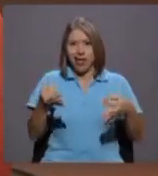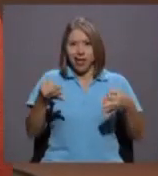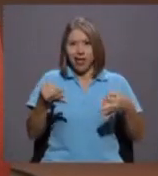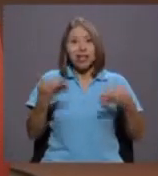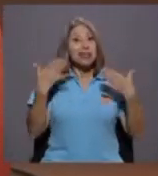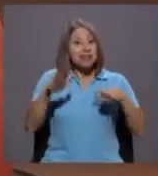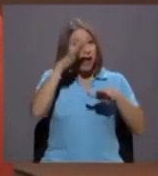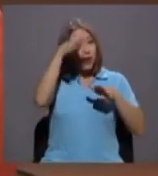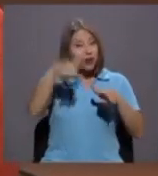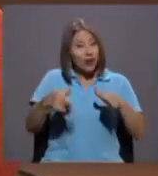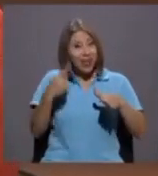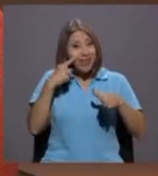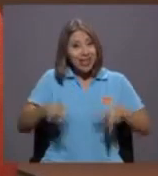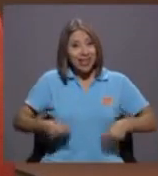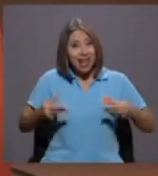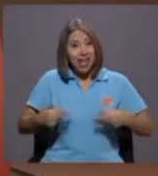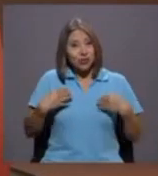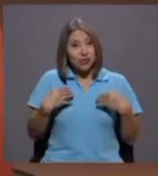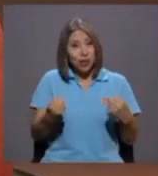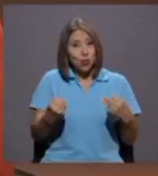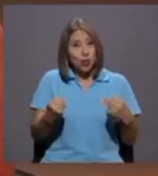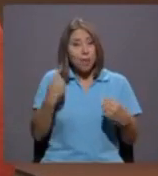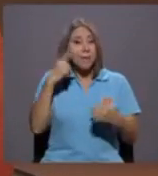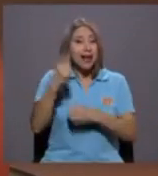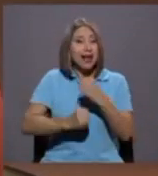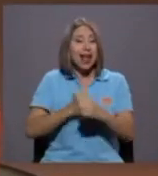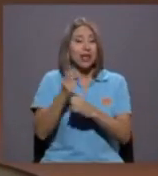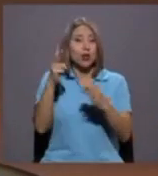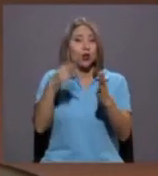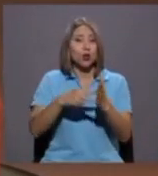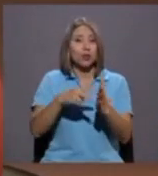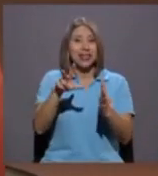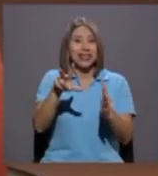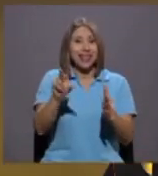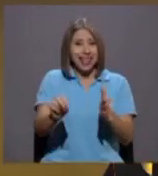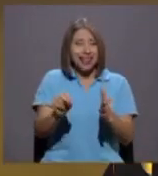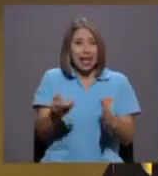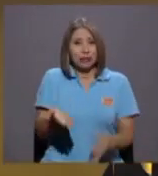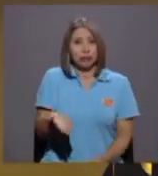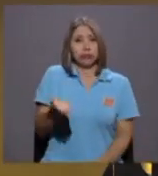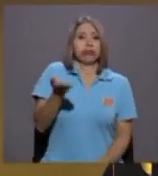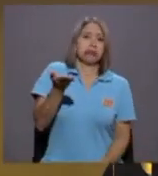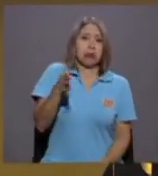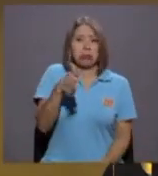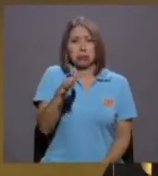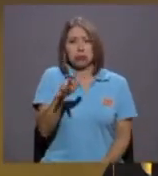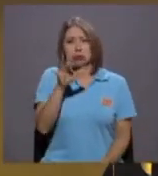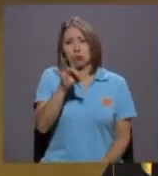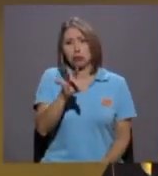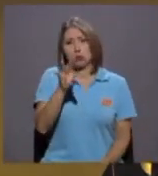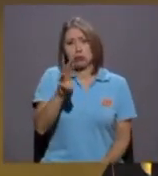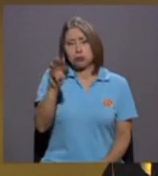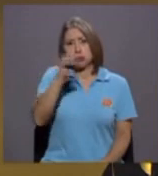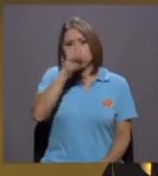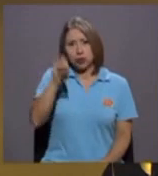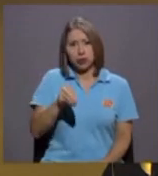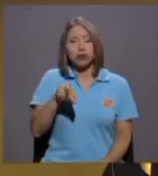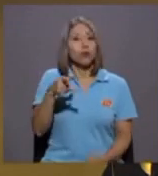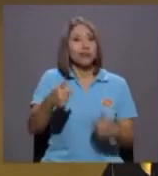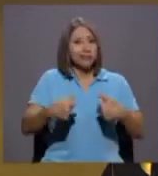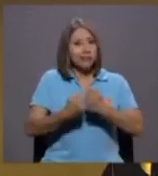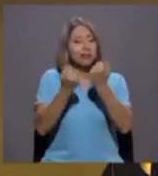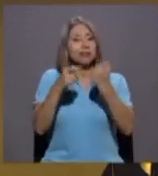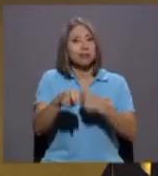al 2030 se va a incrementar en alrededor de un 86%. Entonces, ahí hay retos importantes. Luego, en